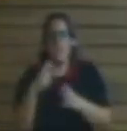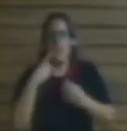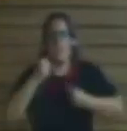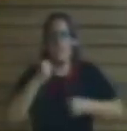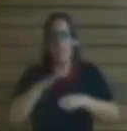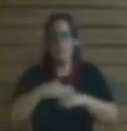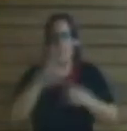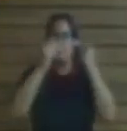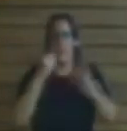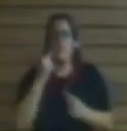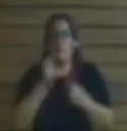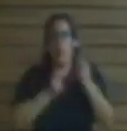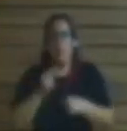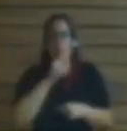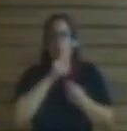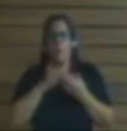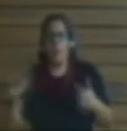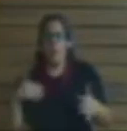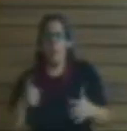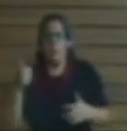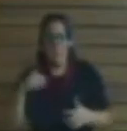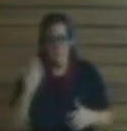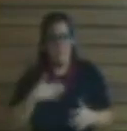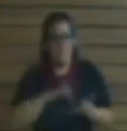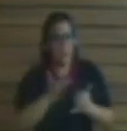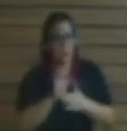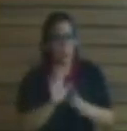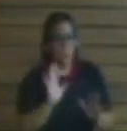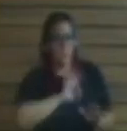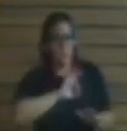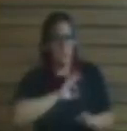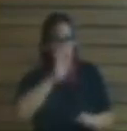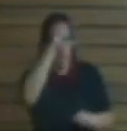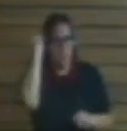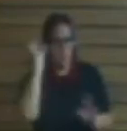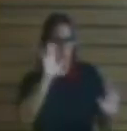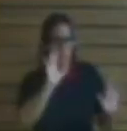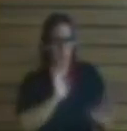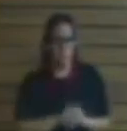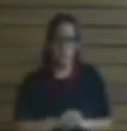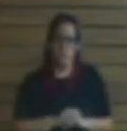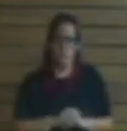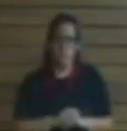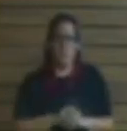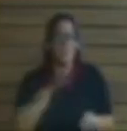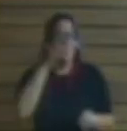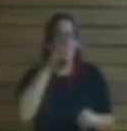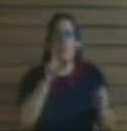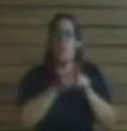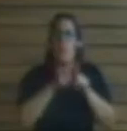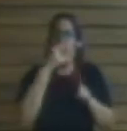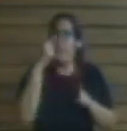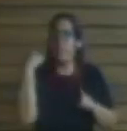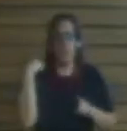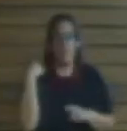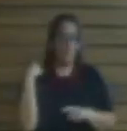vez vivimos más. Sí, mañana son las propuestas, señora Barcos, mañana son las propuestas, en cualquiera de los casos. ¿Mismo discurso de hace un año? Pues no. Yo hace